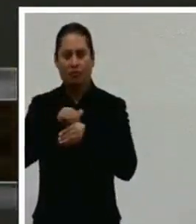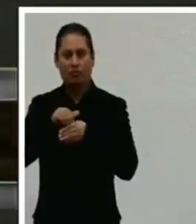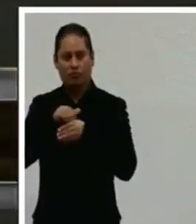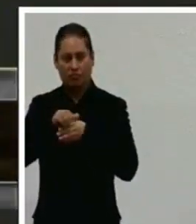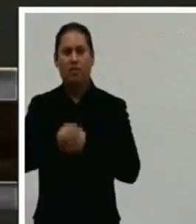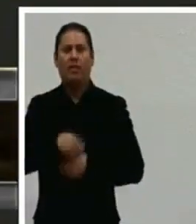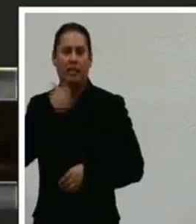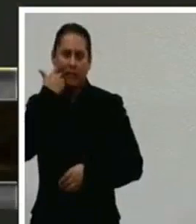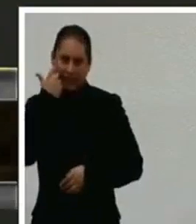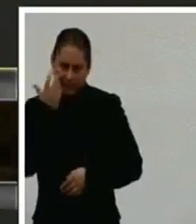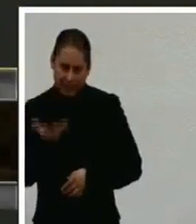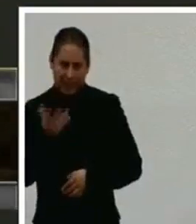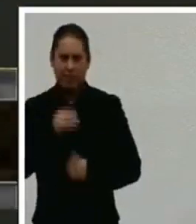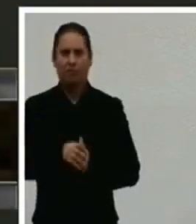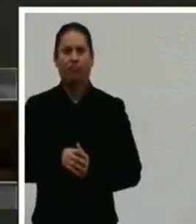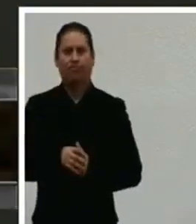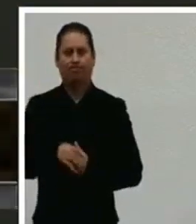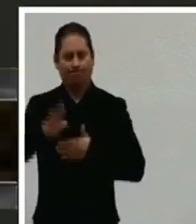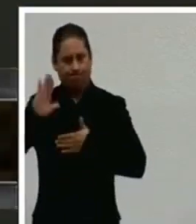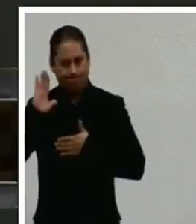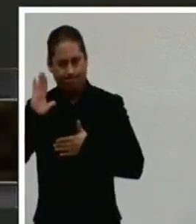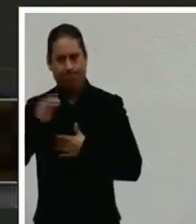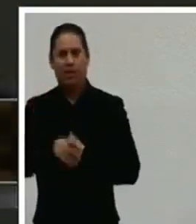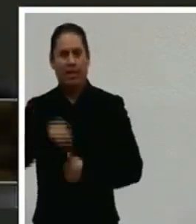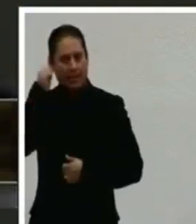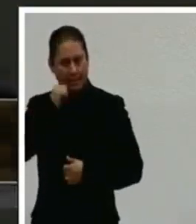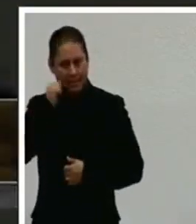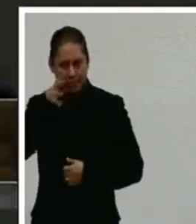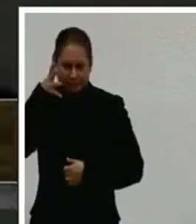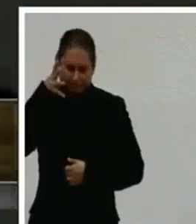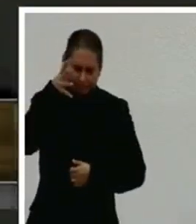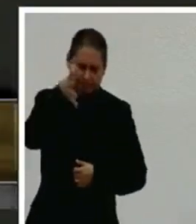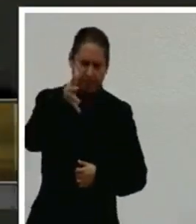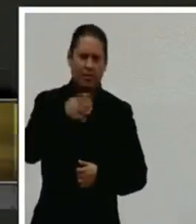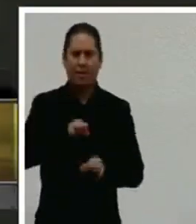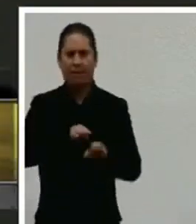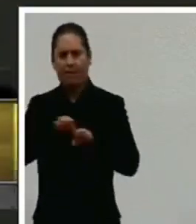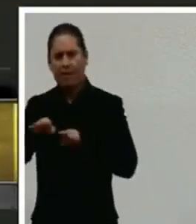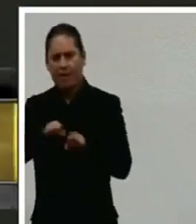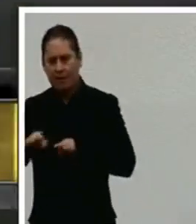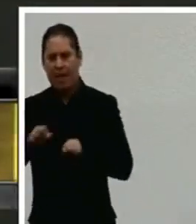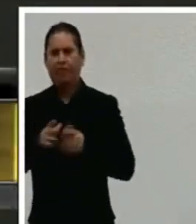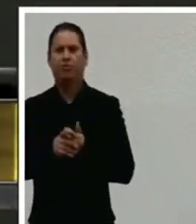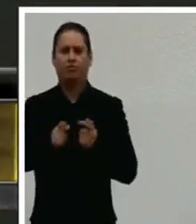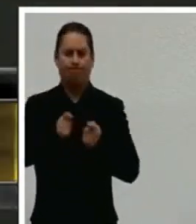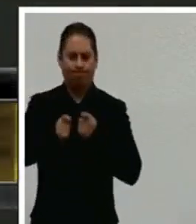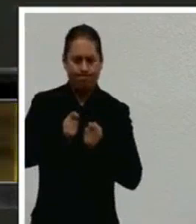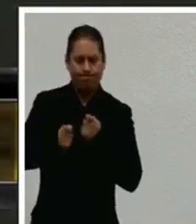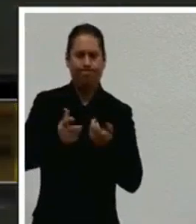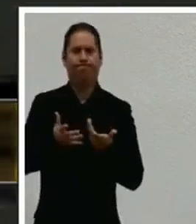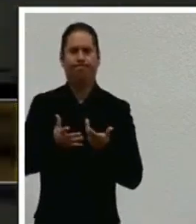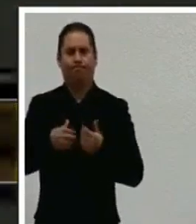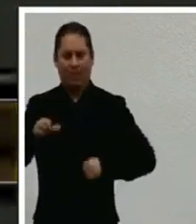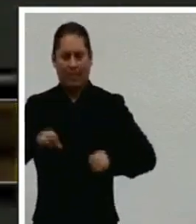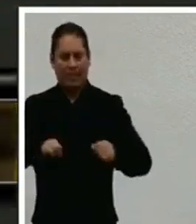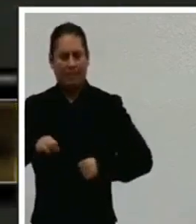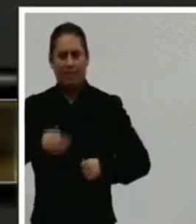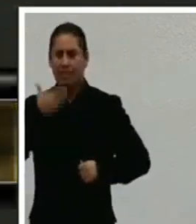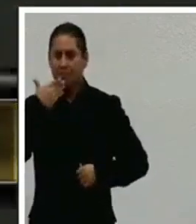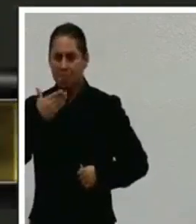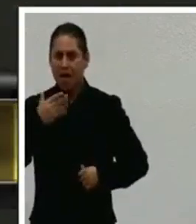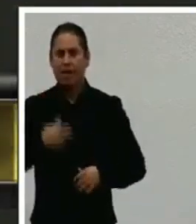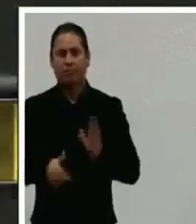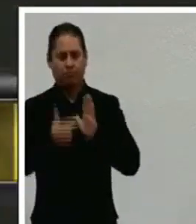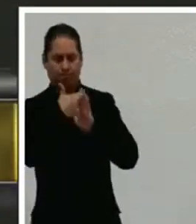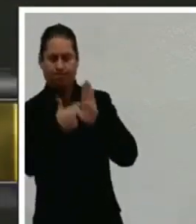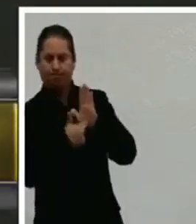queremos reiterar nuestro compromiso de conducir satisfactoriamente los trabajos legislativos, actuando con estricto apego a